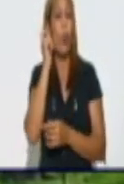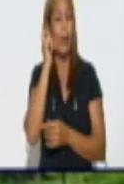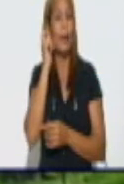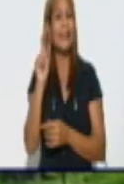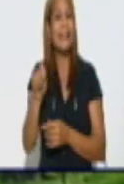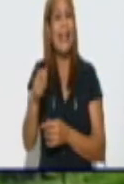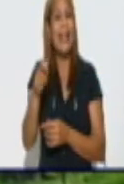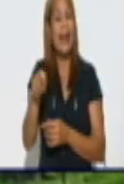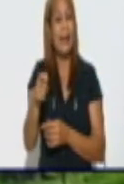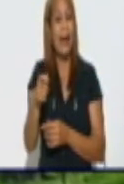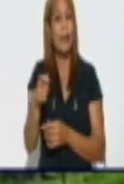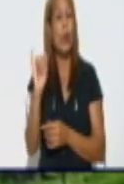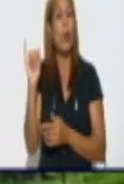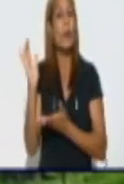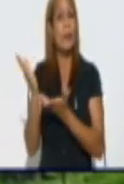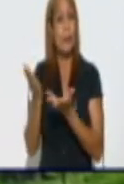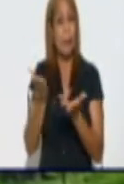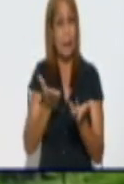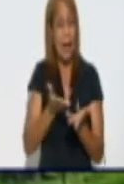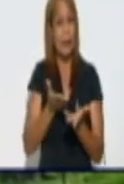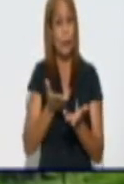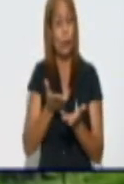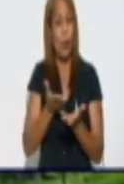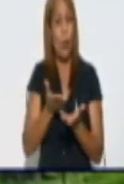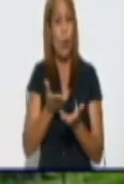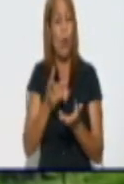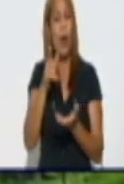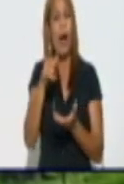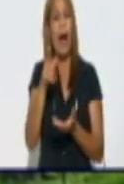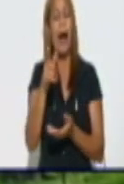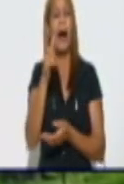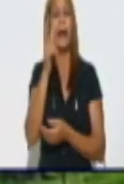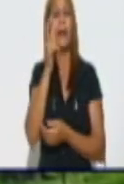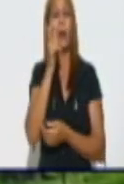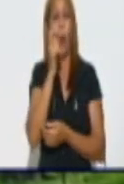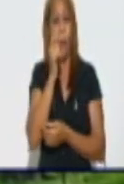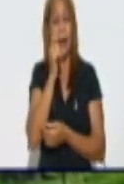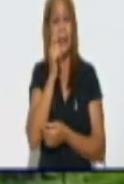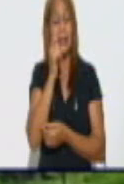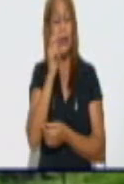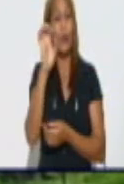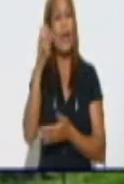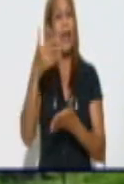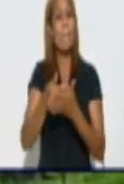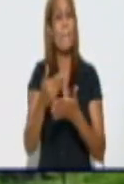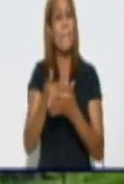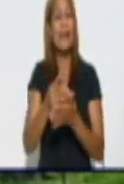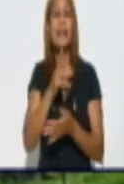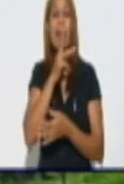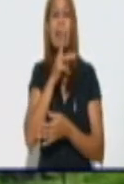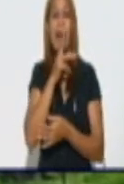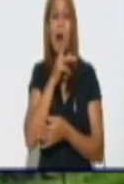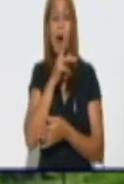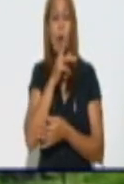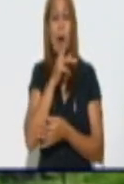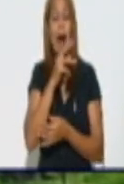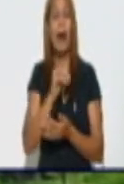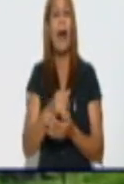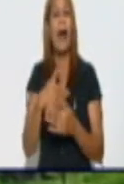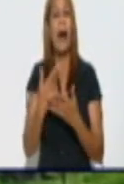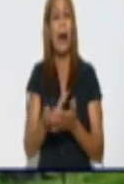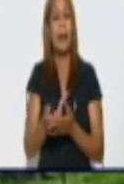invitando al propio Millán. Caramba, comparten el mismo apellido, no sé si serán familia. Está invitando a Norberto Millán, a